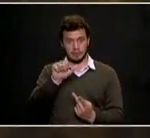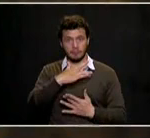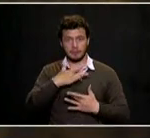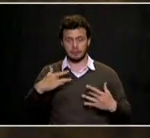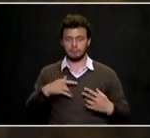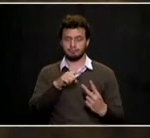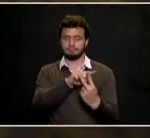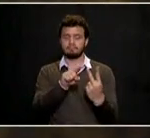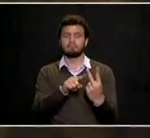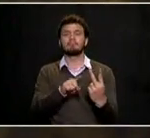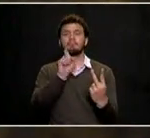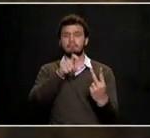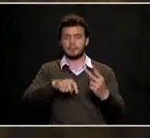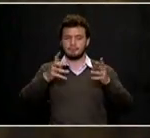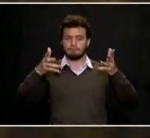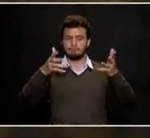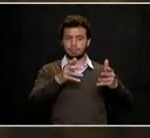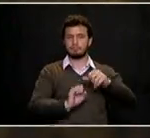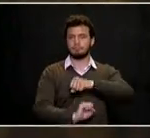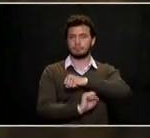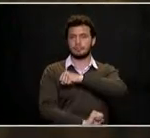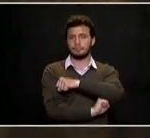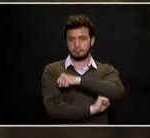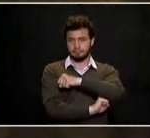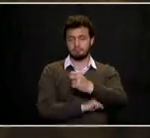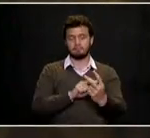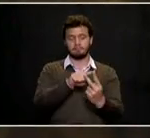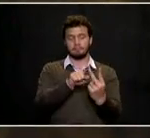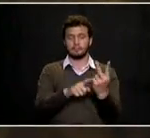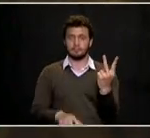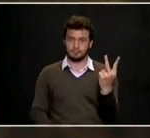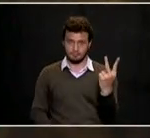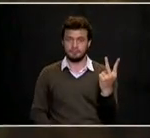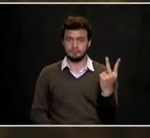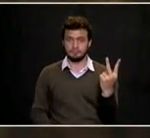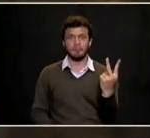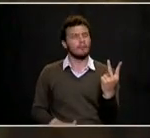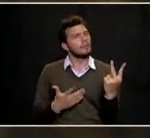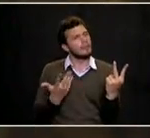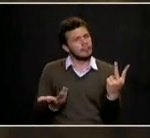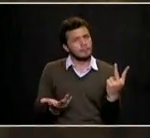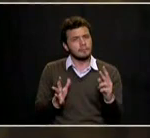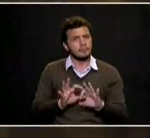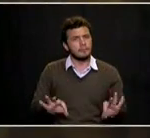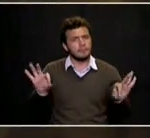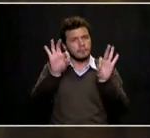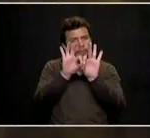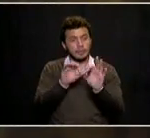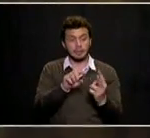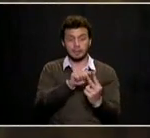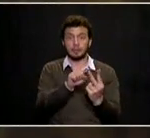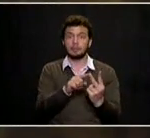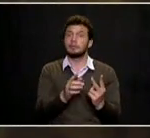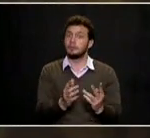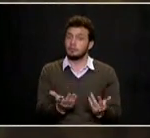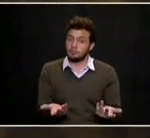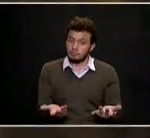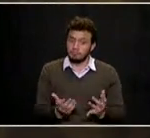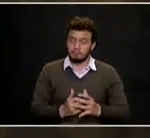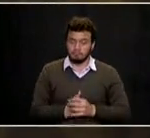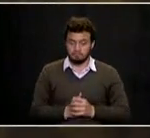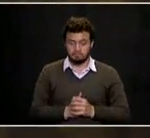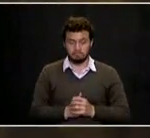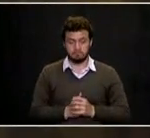a ambas instituciones teniendo en cuenta que va son requeridas también para